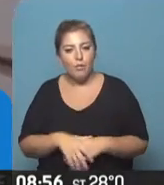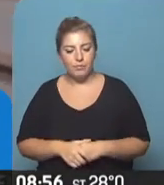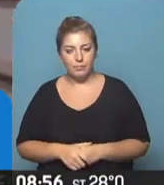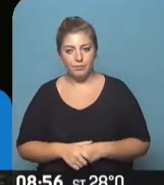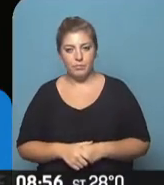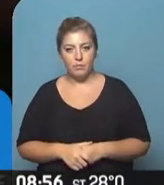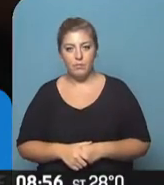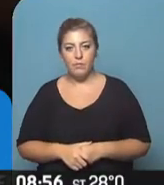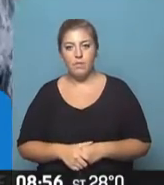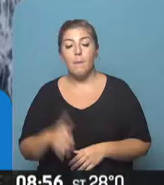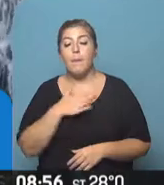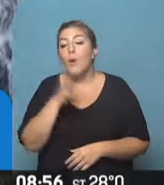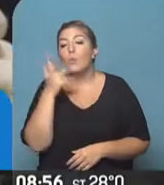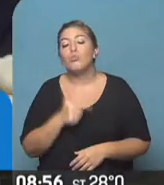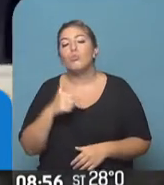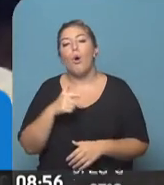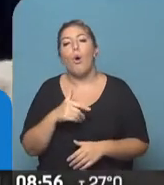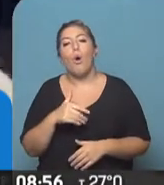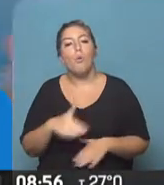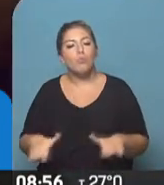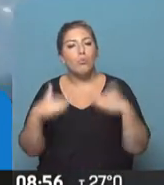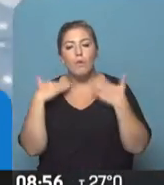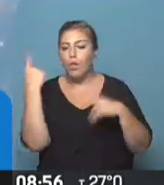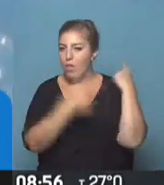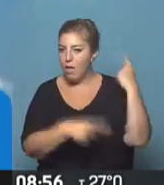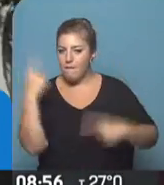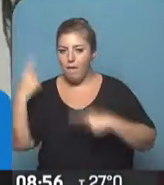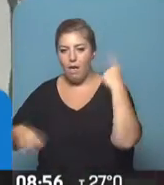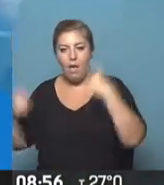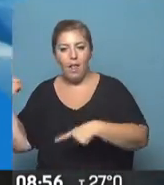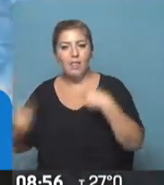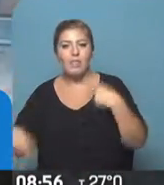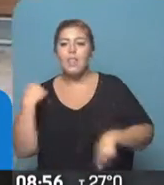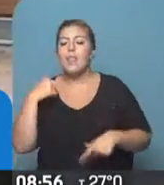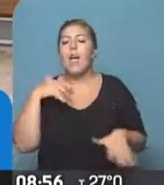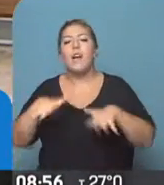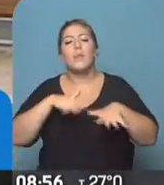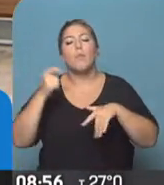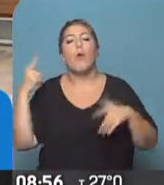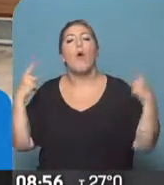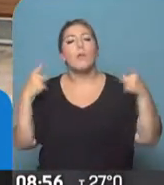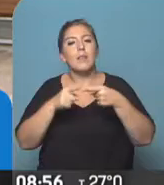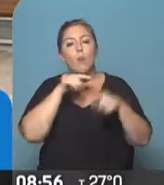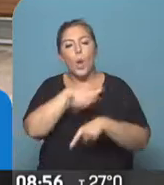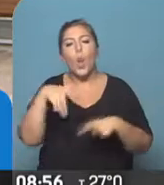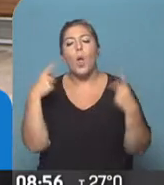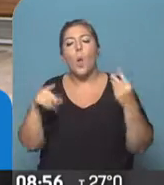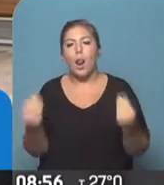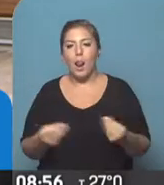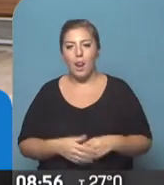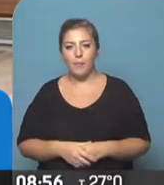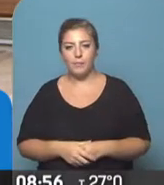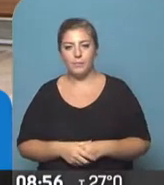enorme satisfacción ver un público tan diverso que participa de las actividades, porque uno de los objetivos de este espacio es